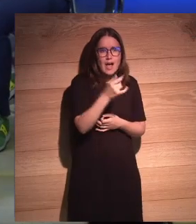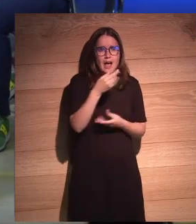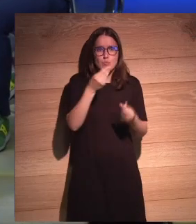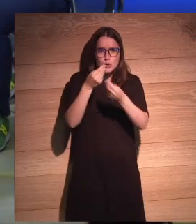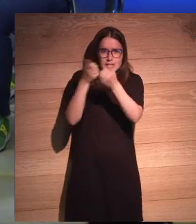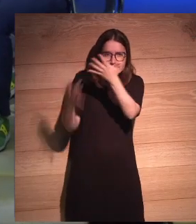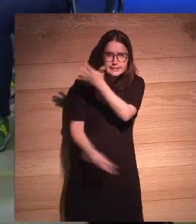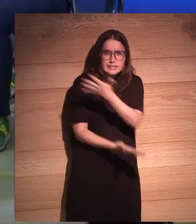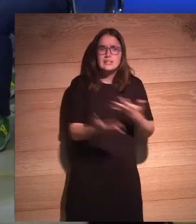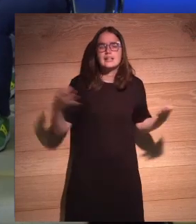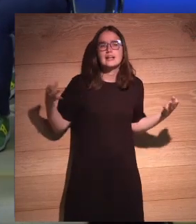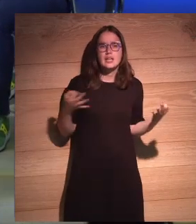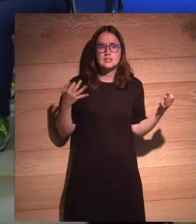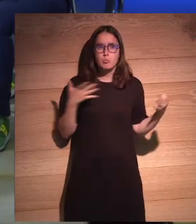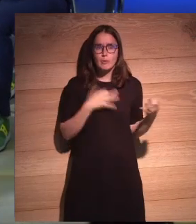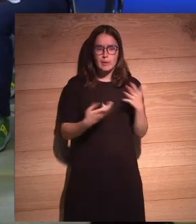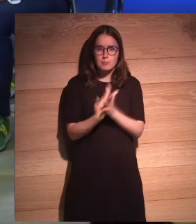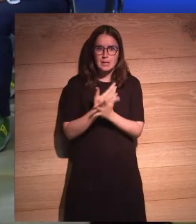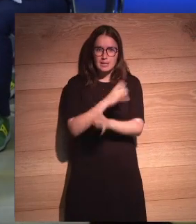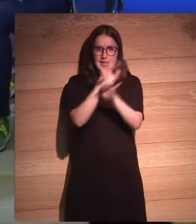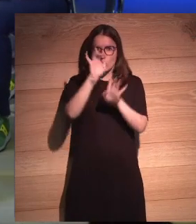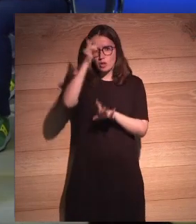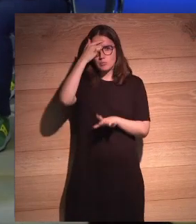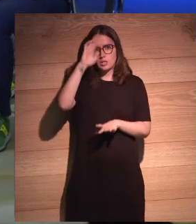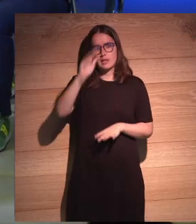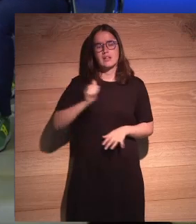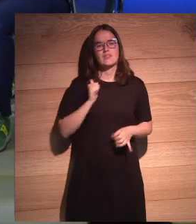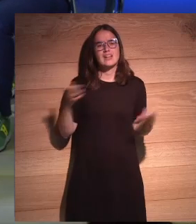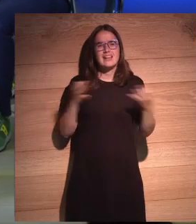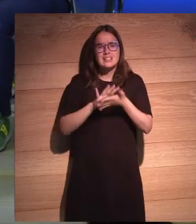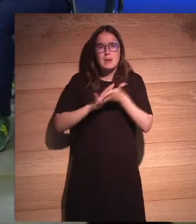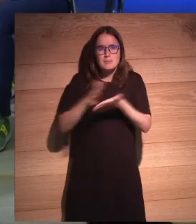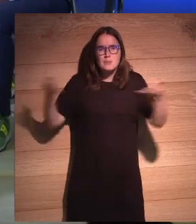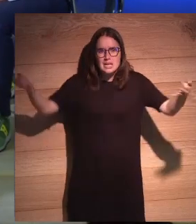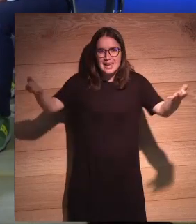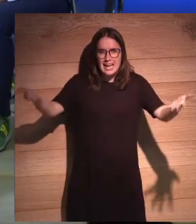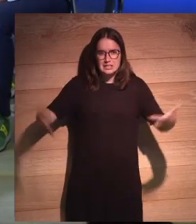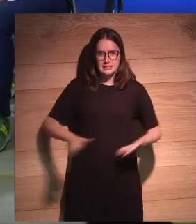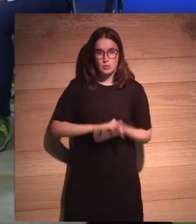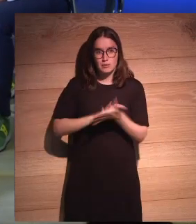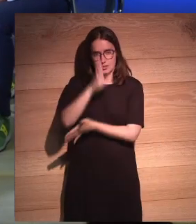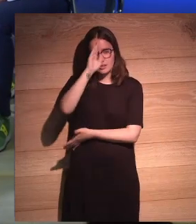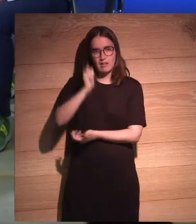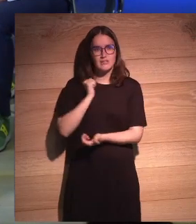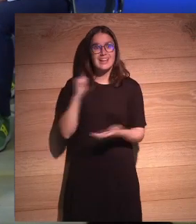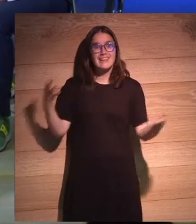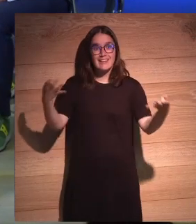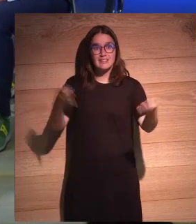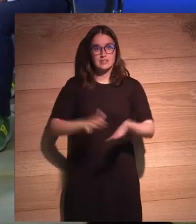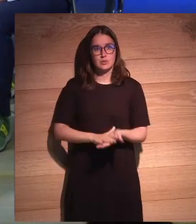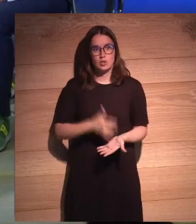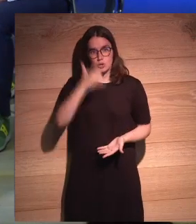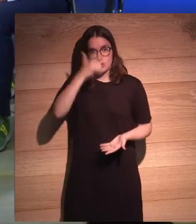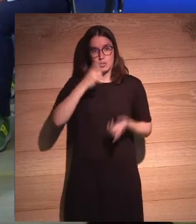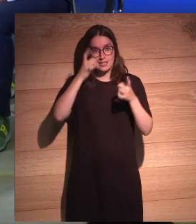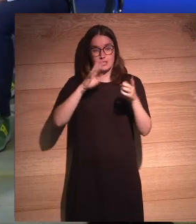muchas distintas. ¿Podrían aterrizar un poco el concepto de inteligencia artificial? ¿De qué estamos hablando en realidad cuando hablamos de inteligencia artificial? Bueno, yo voy a